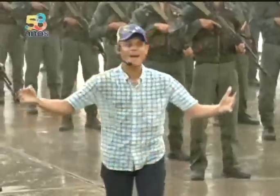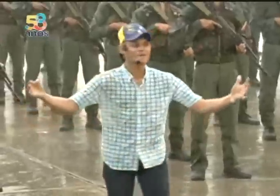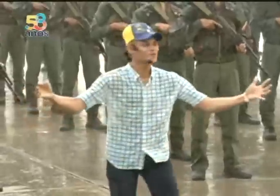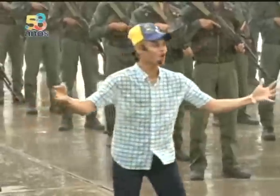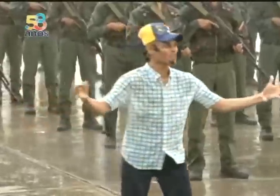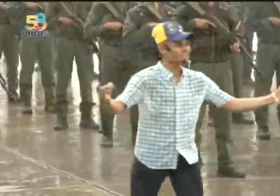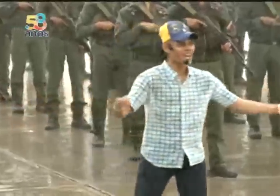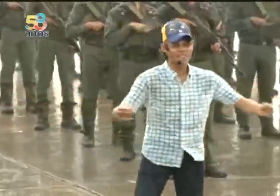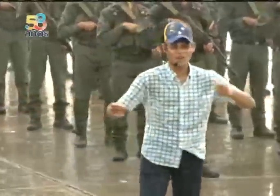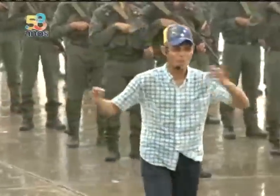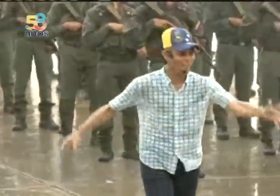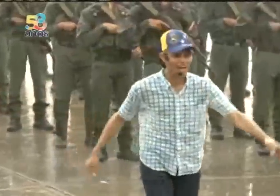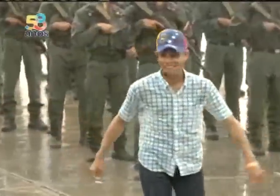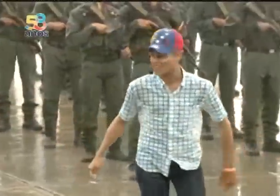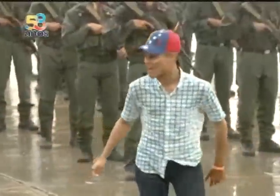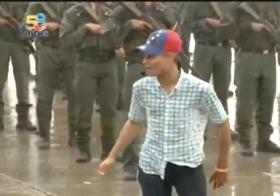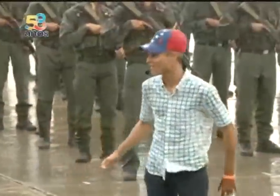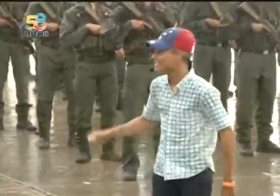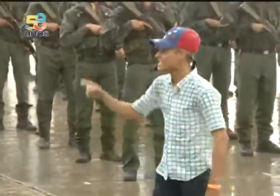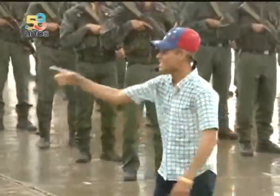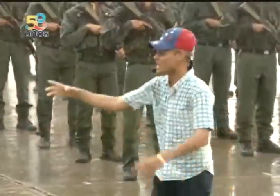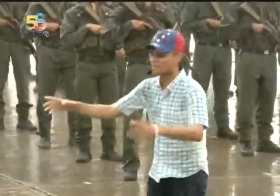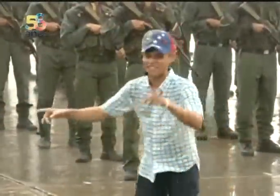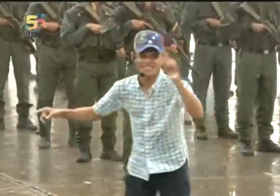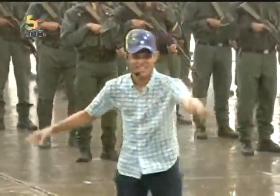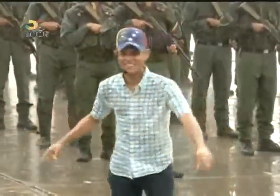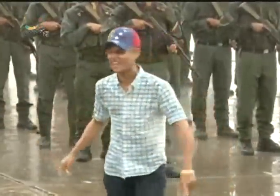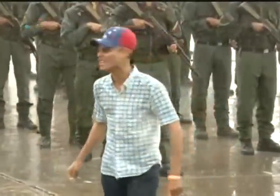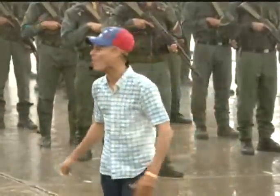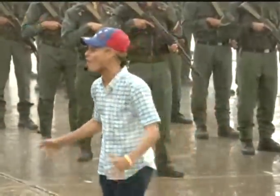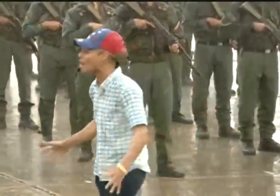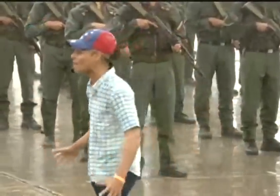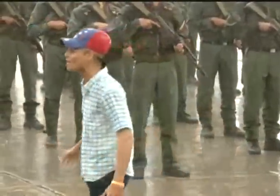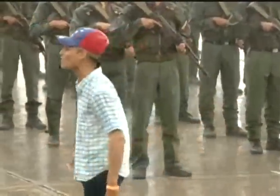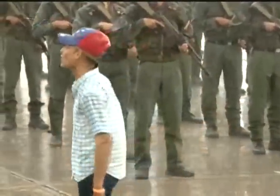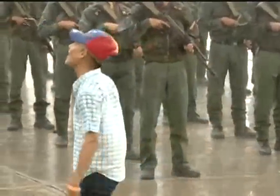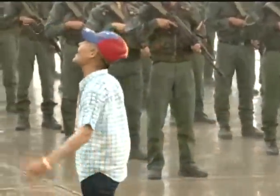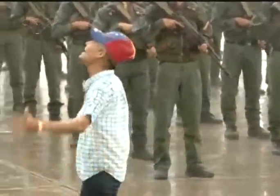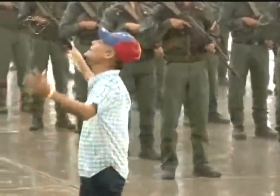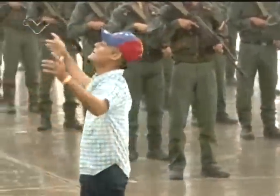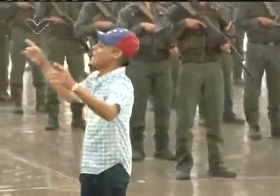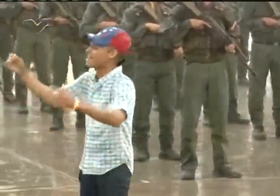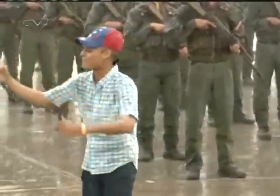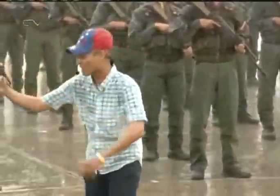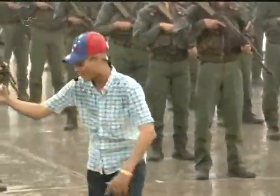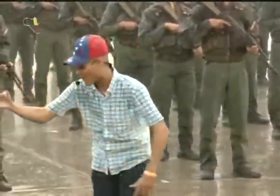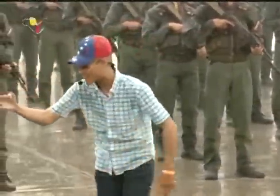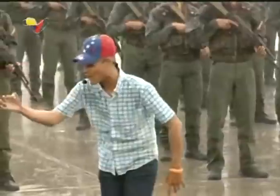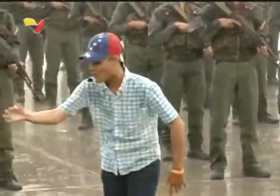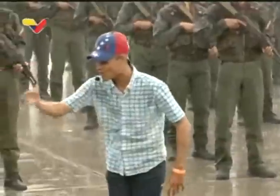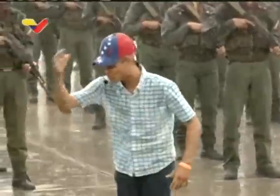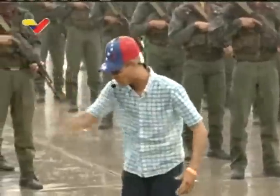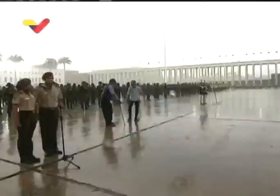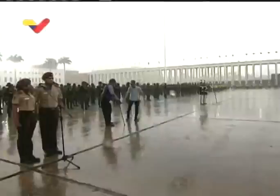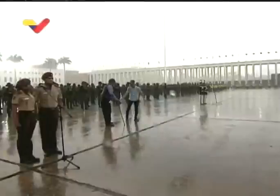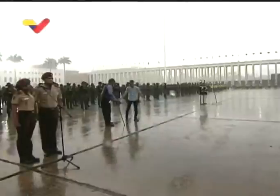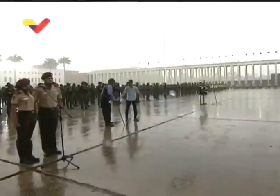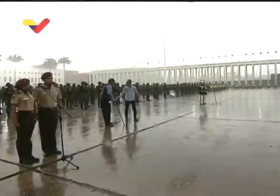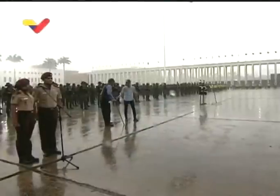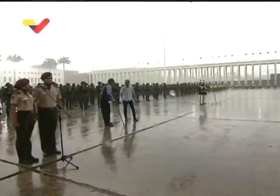la maravillosa idea del comandante Chávez y del presidente Nicolás Maduro. La perfecta